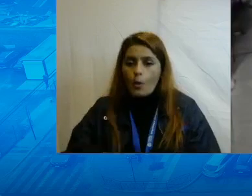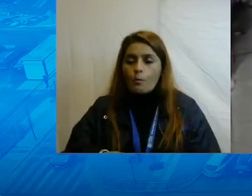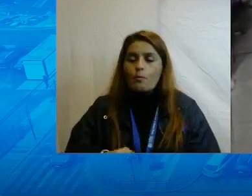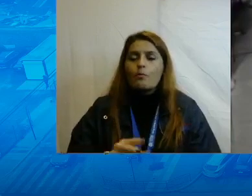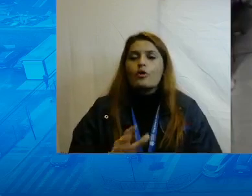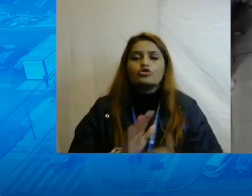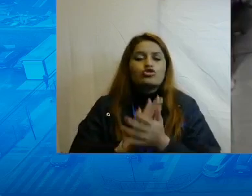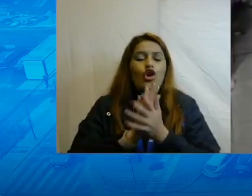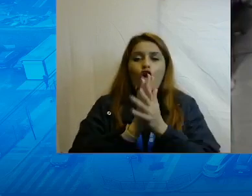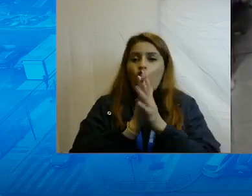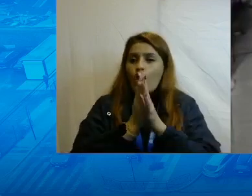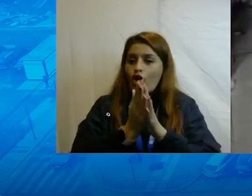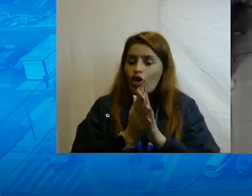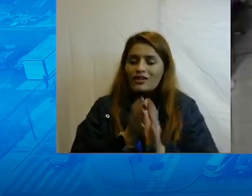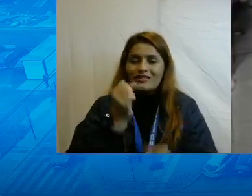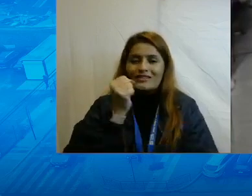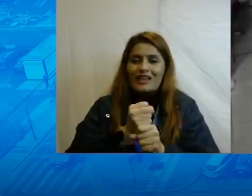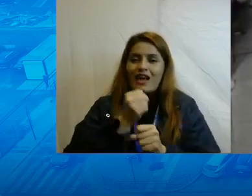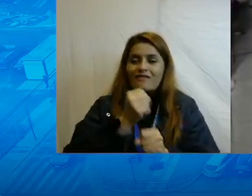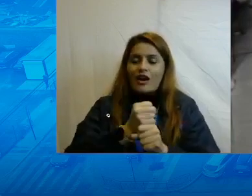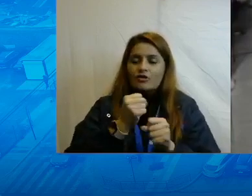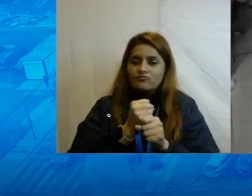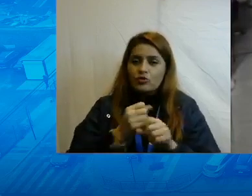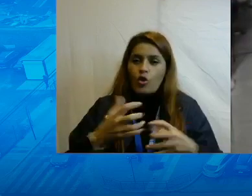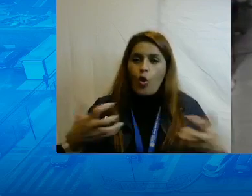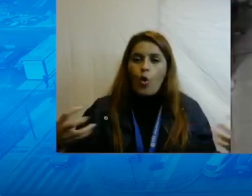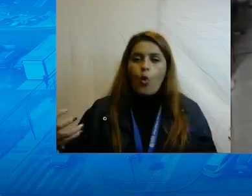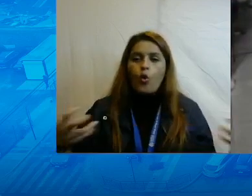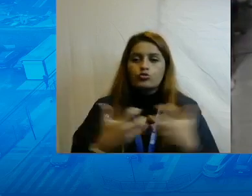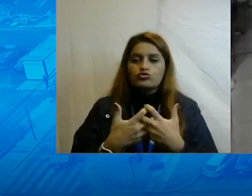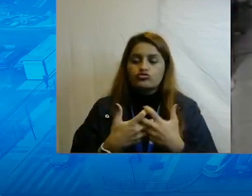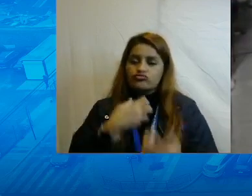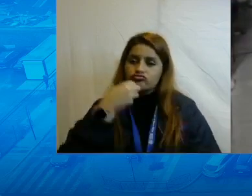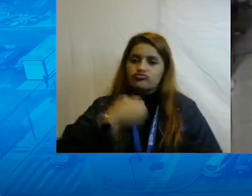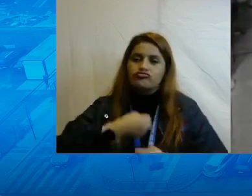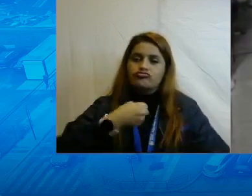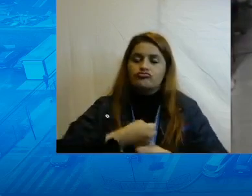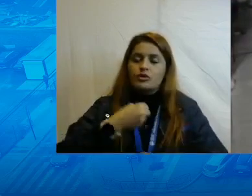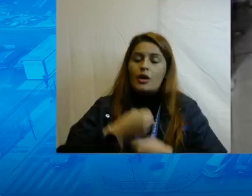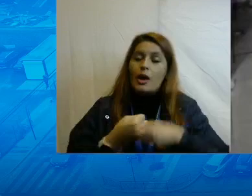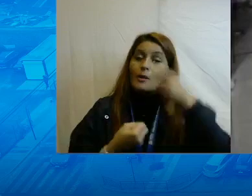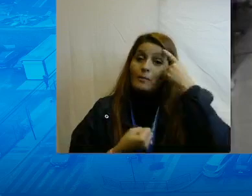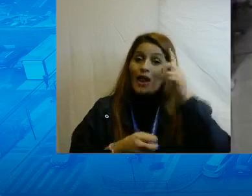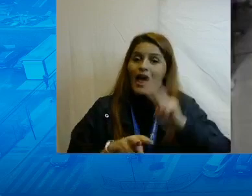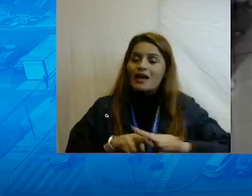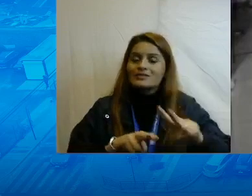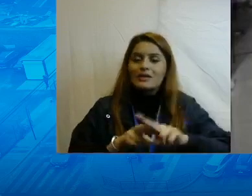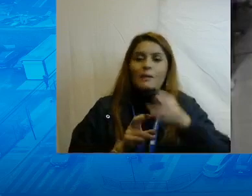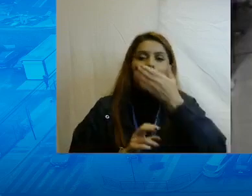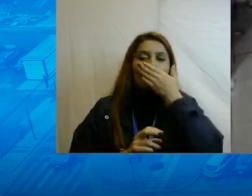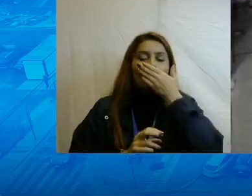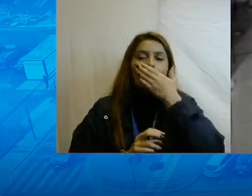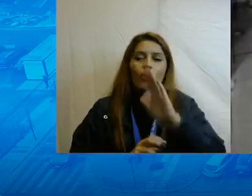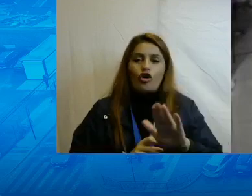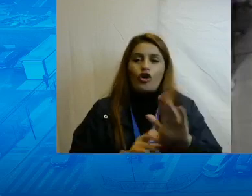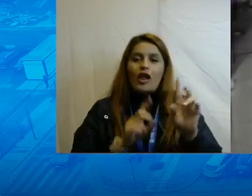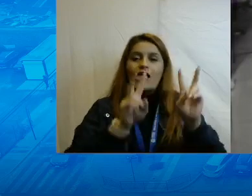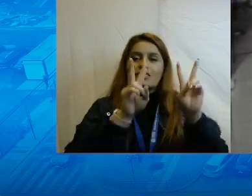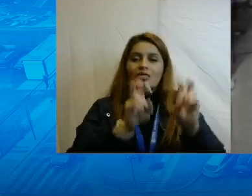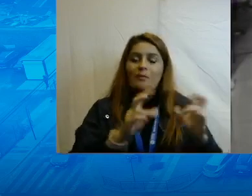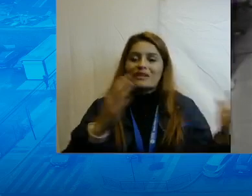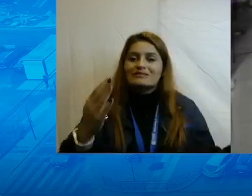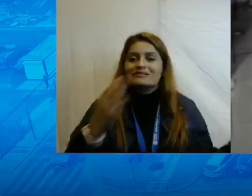Hay un trabajo mancomunado para poder realizar de la mejor forma posible la